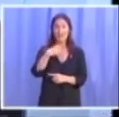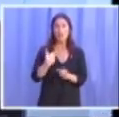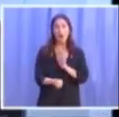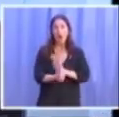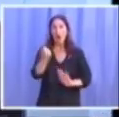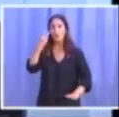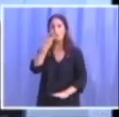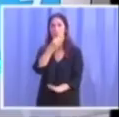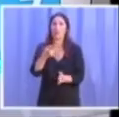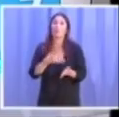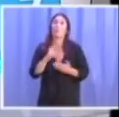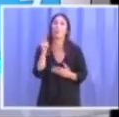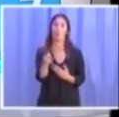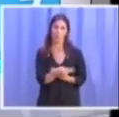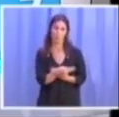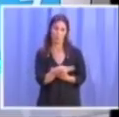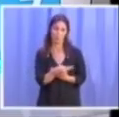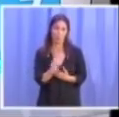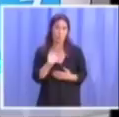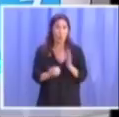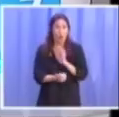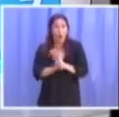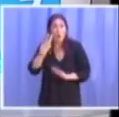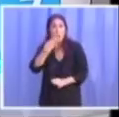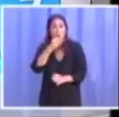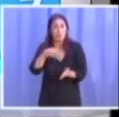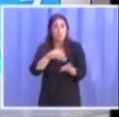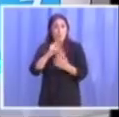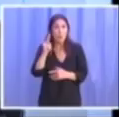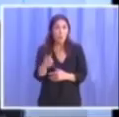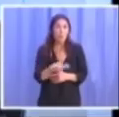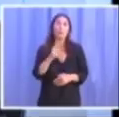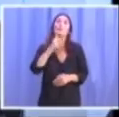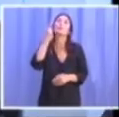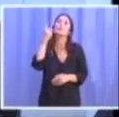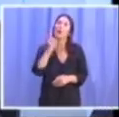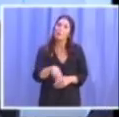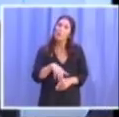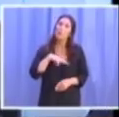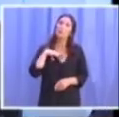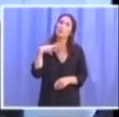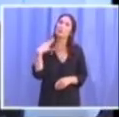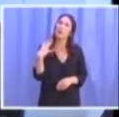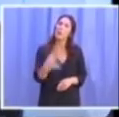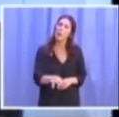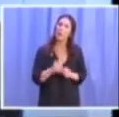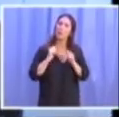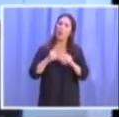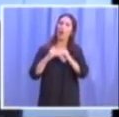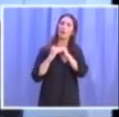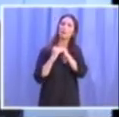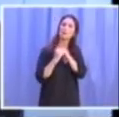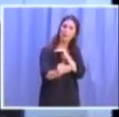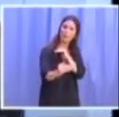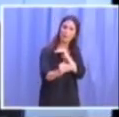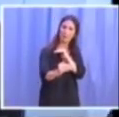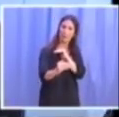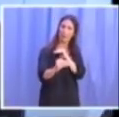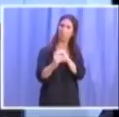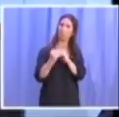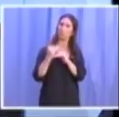euros. No solo hemos ahorrado 30 millones de euros, sino que hemos sido capaces de dar estabilidad presupuestaria en los